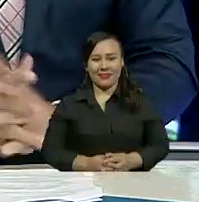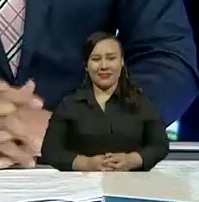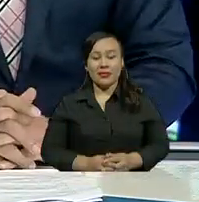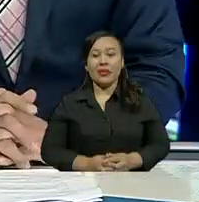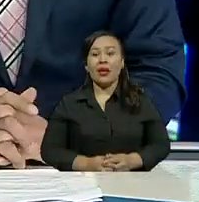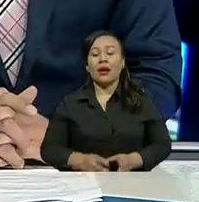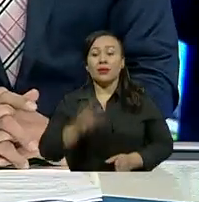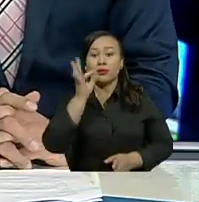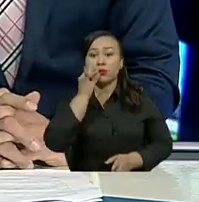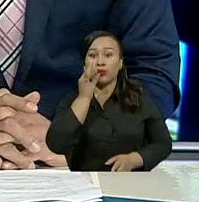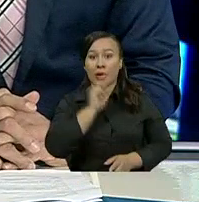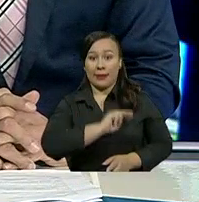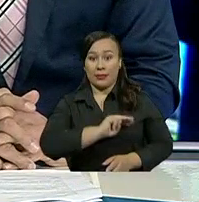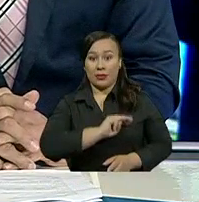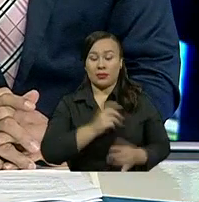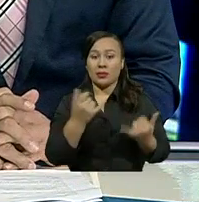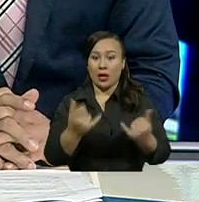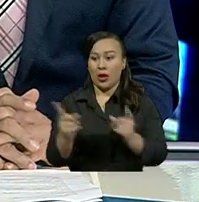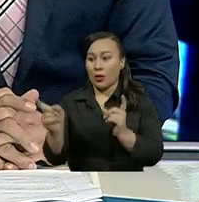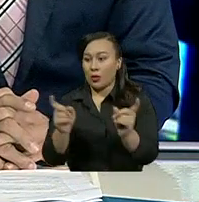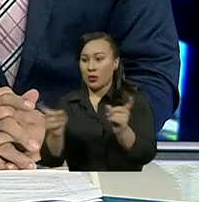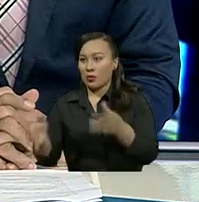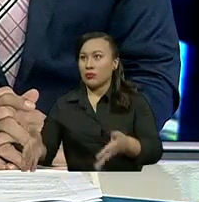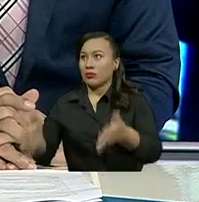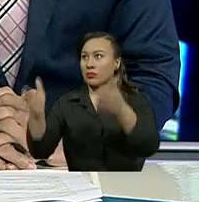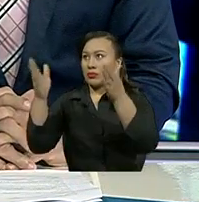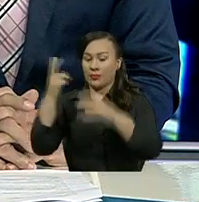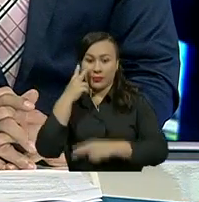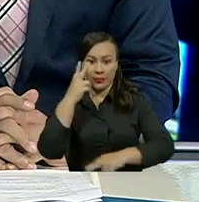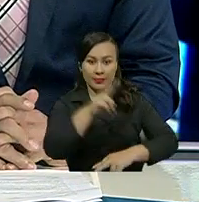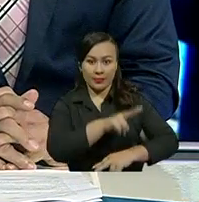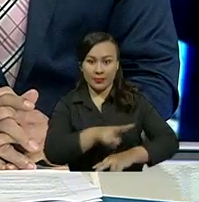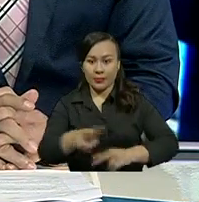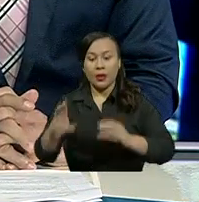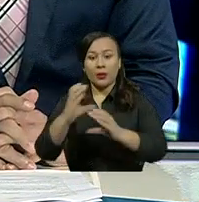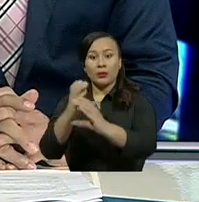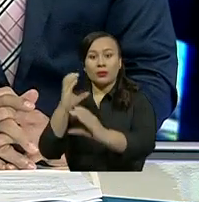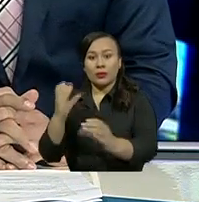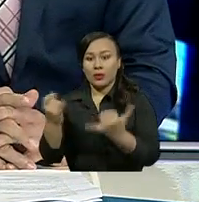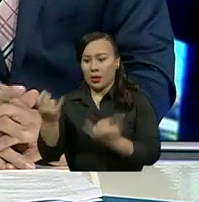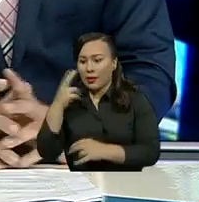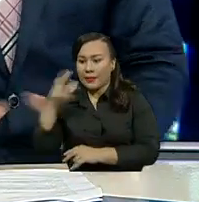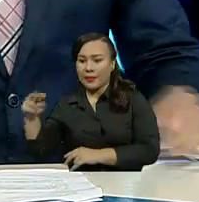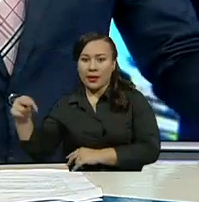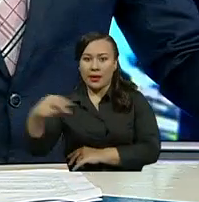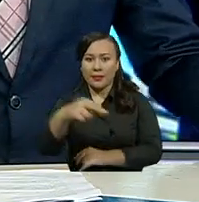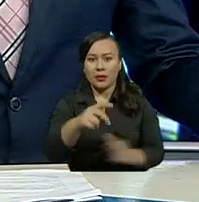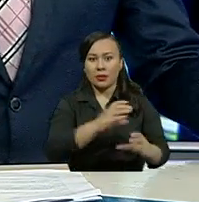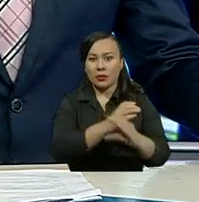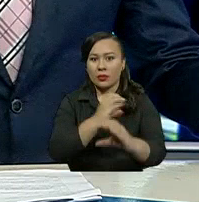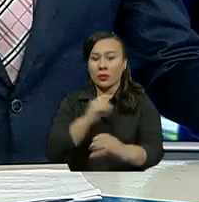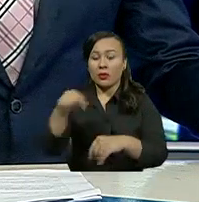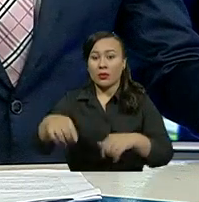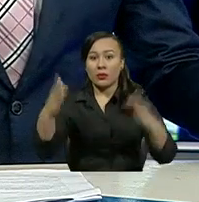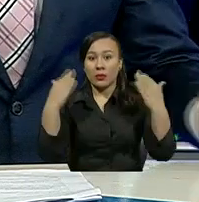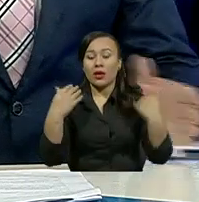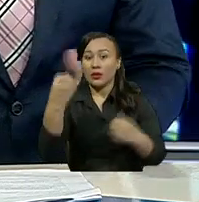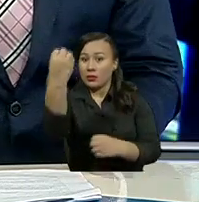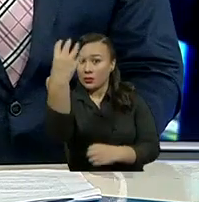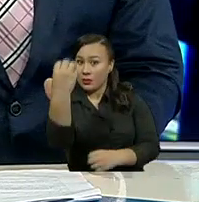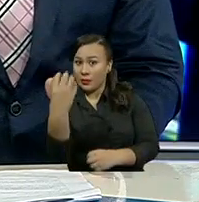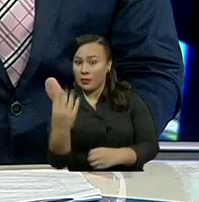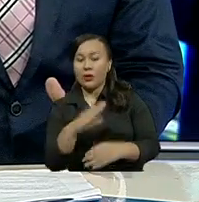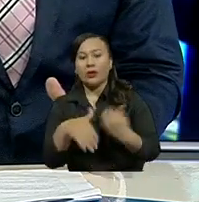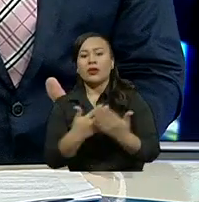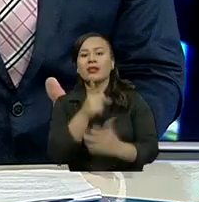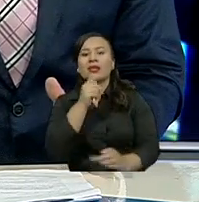La ATM, a través del Centro de Control Integrado de Tránsito y Transporte, monitorea la movilidad en Guayaquil. Funcionamiento de semáforos, exceso